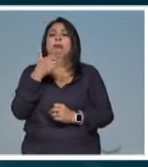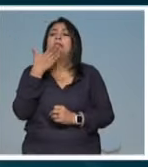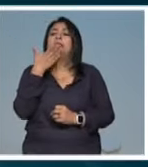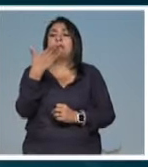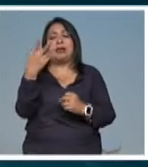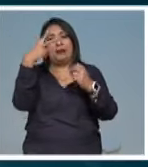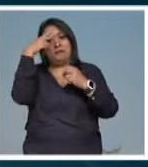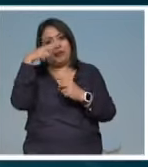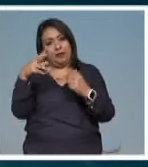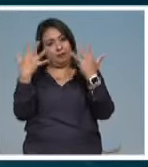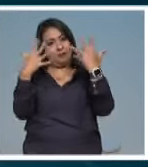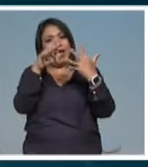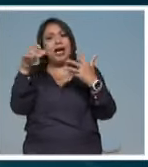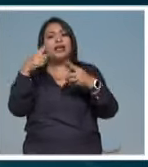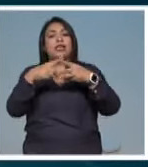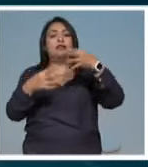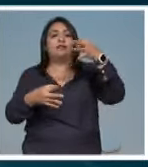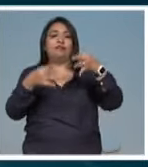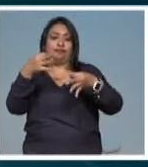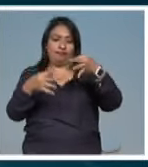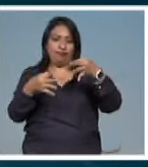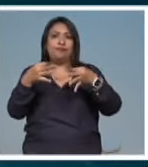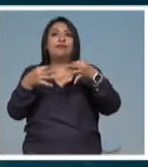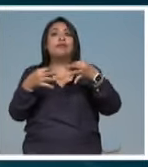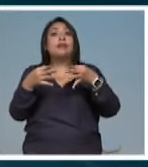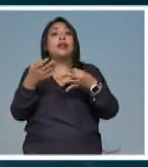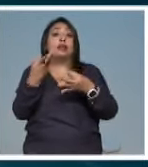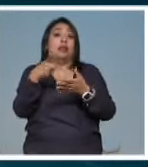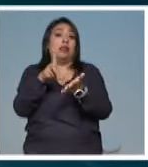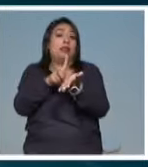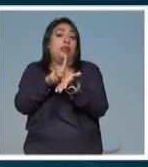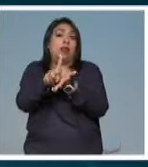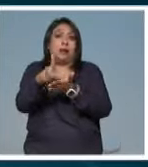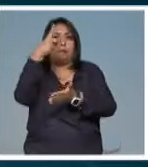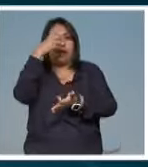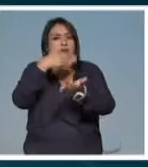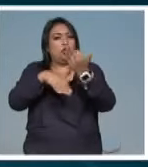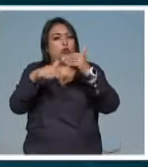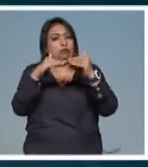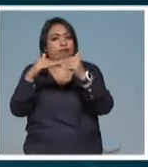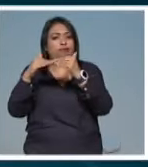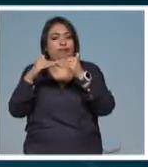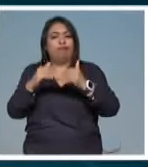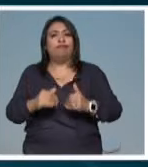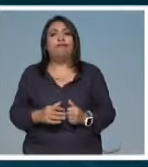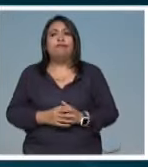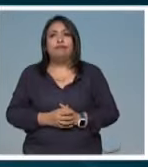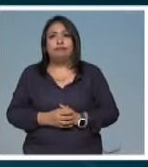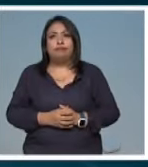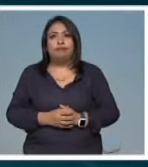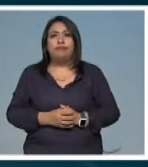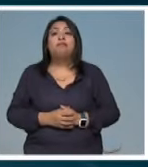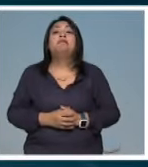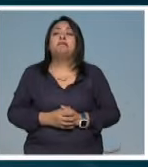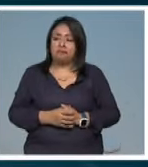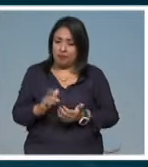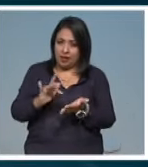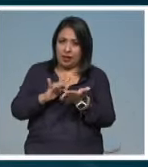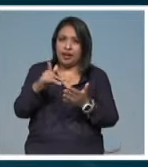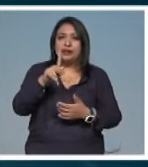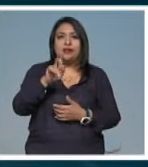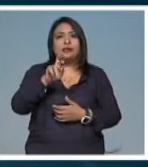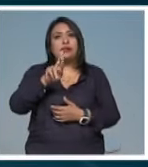México y un aplauso para la Suprema Corte de Justicia. Todos los derechos para todos y para todas. Muchas